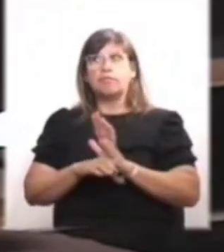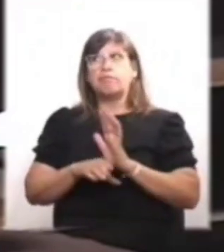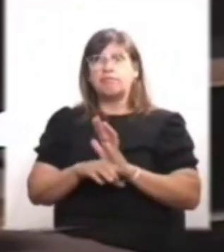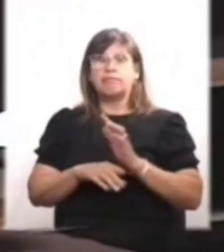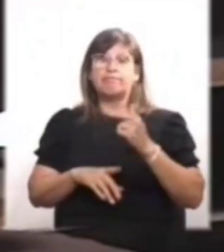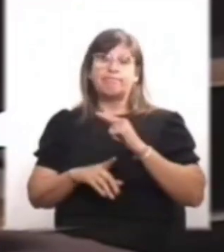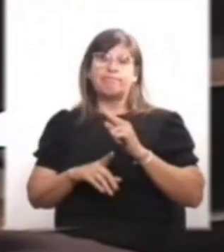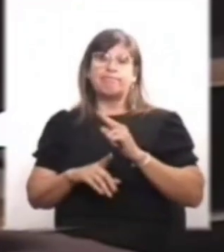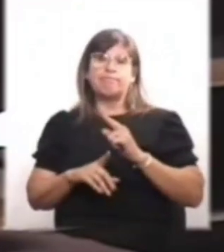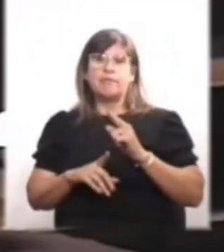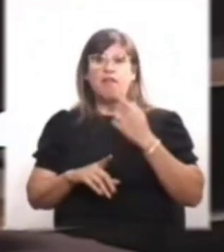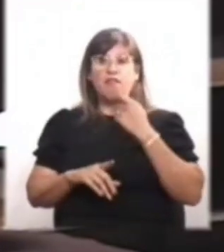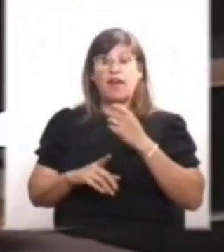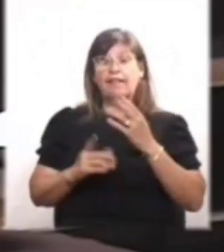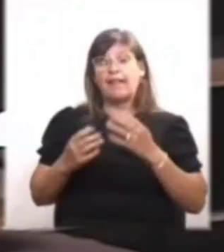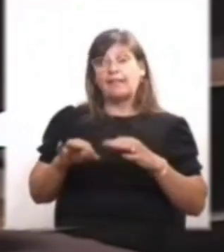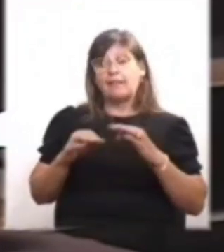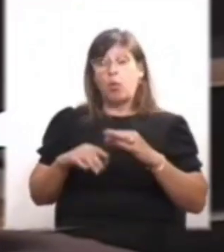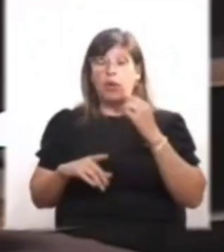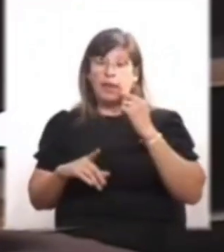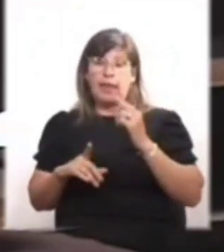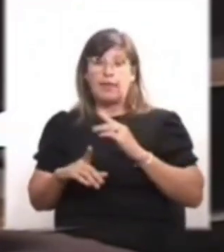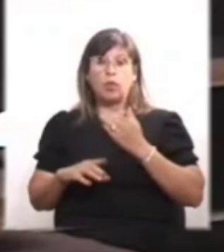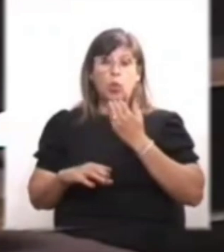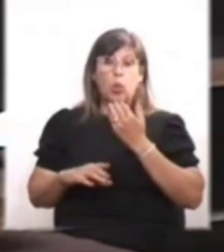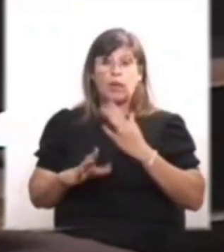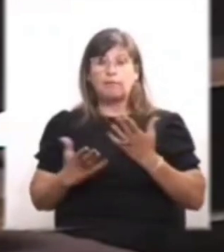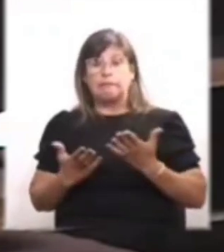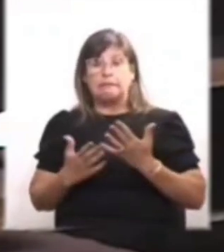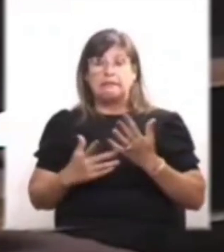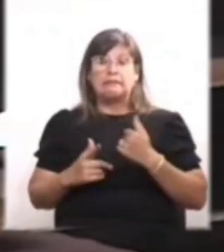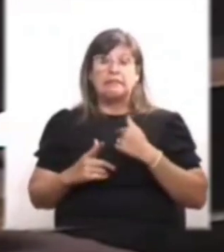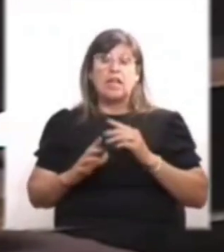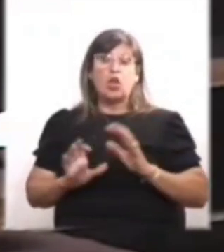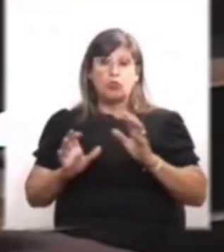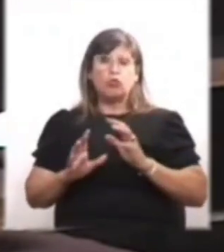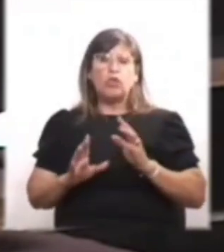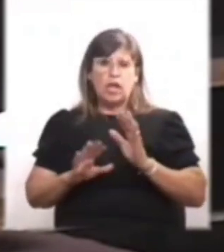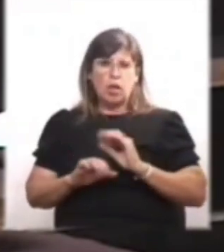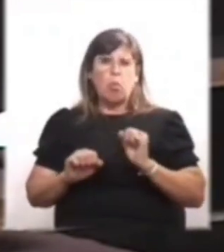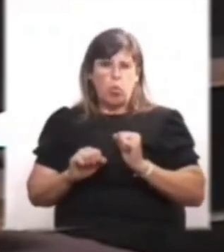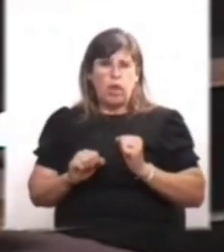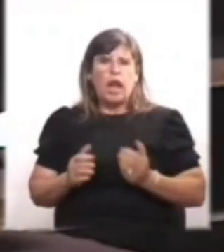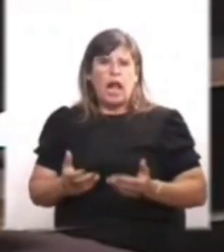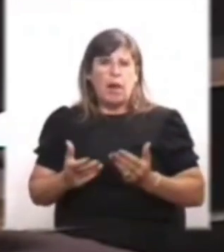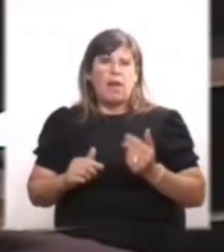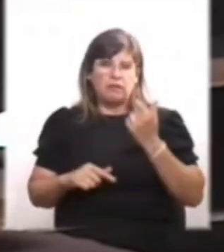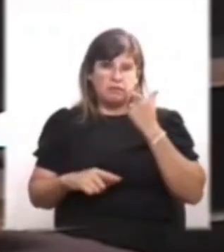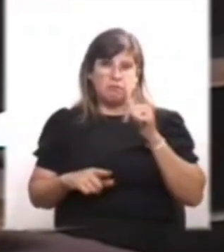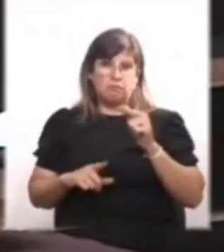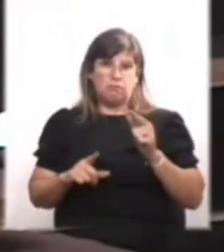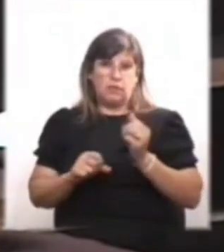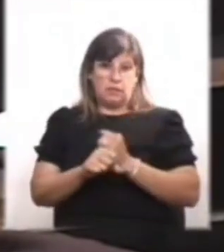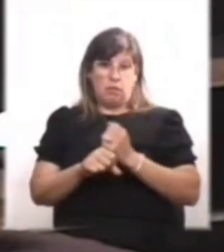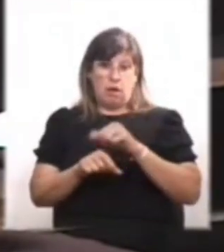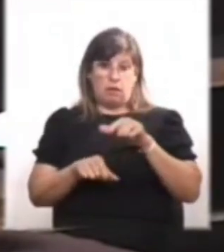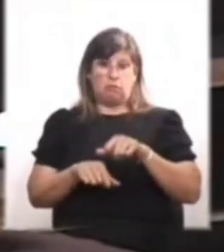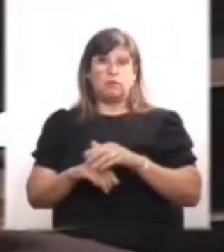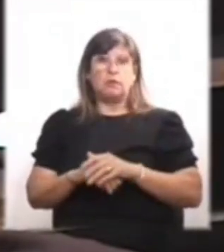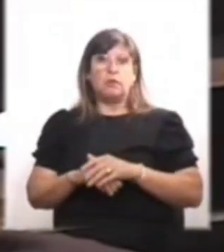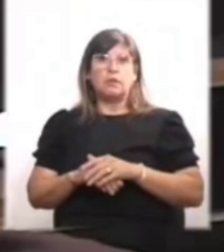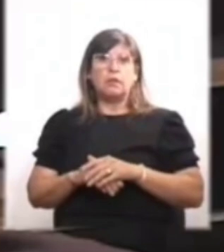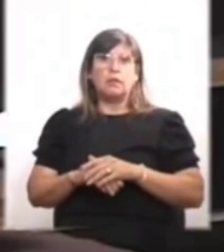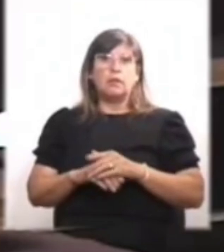cierta inseguridad que los funcionarios fueran aptos. Esta ley resuelve el tema, primero porque si